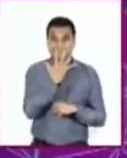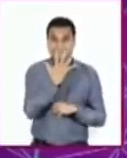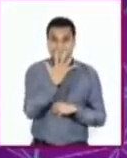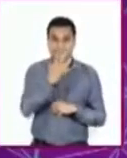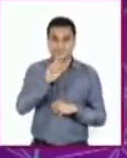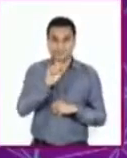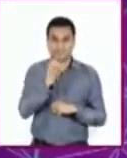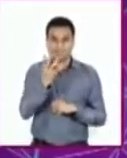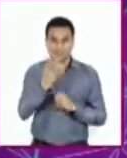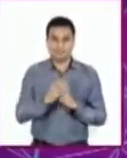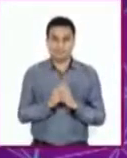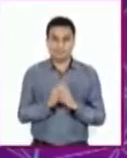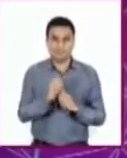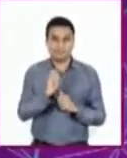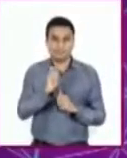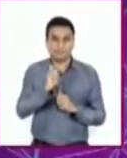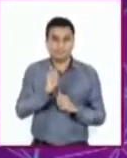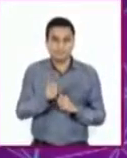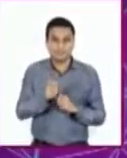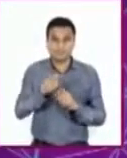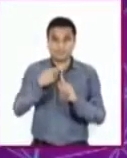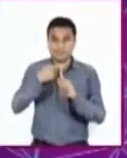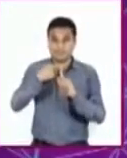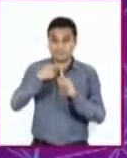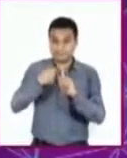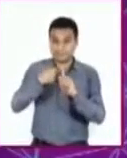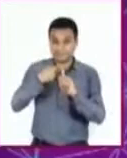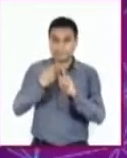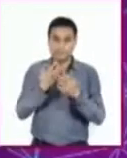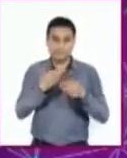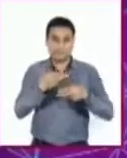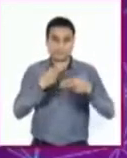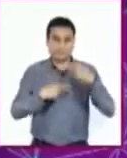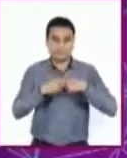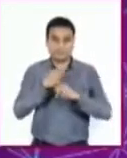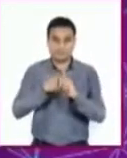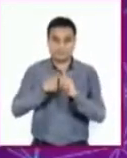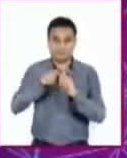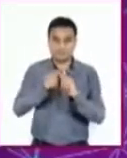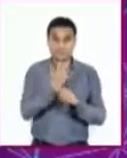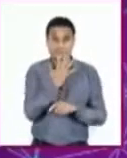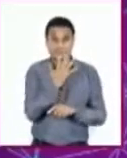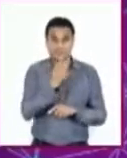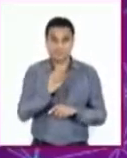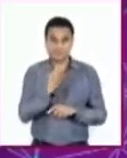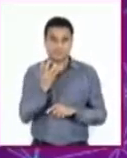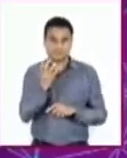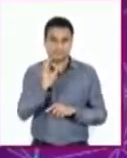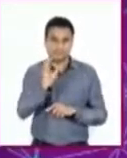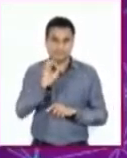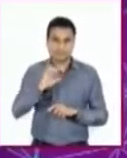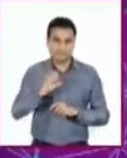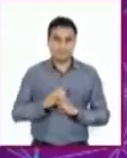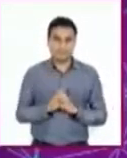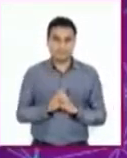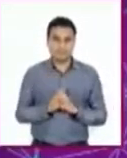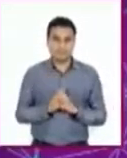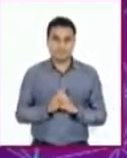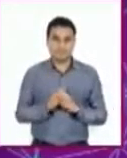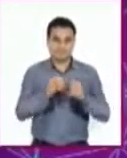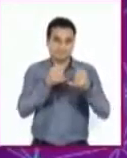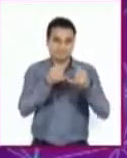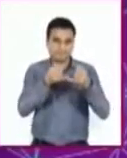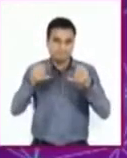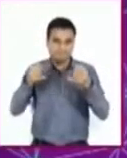4 décimos. Por lo tanto, la temperatura aumentó 5.4 grados Celsius. Lo anterior